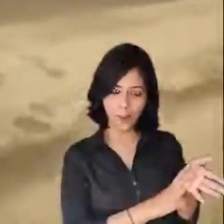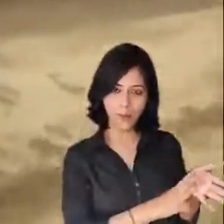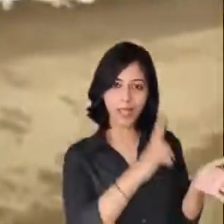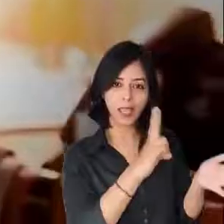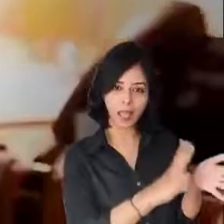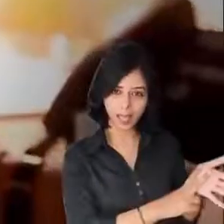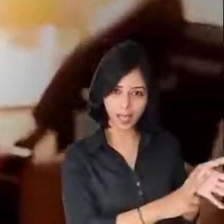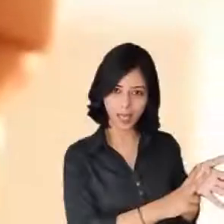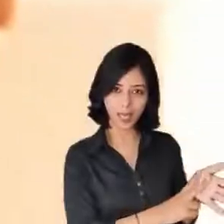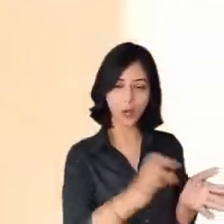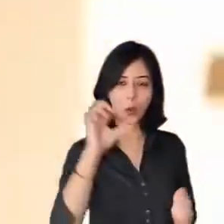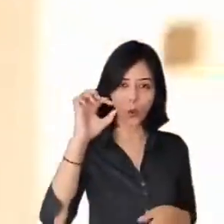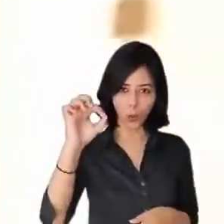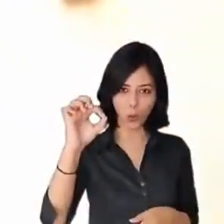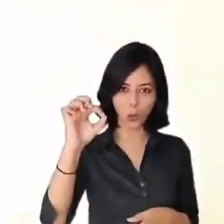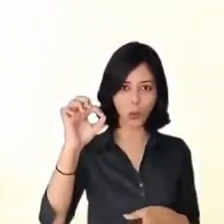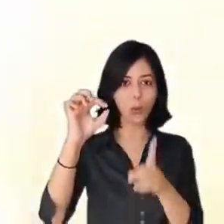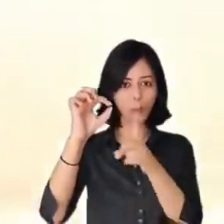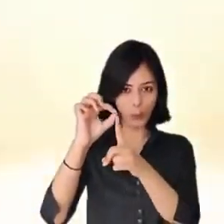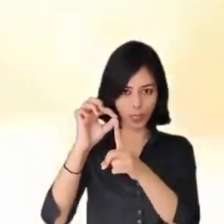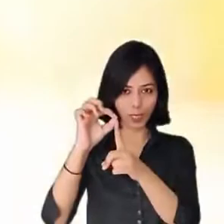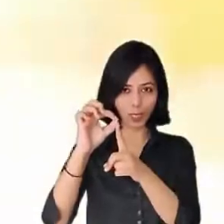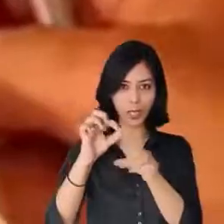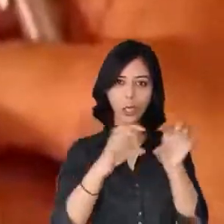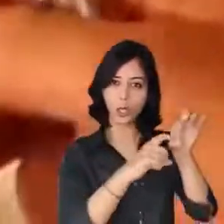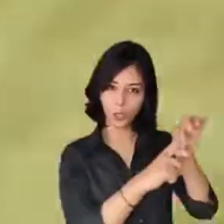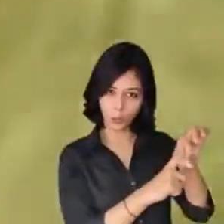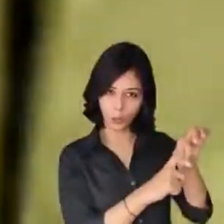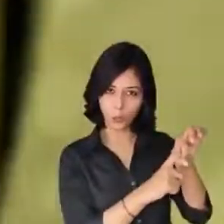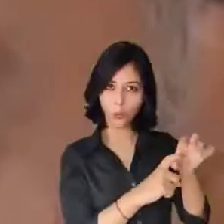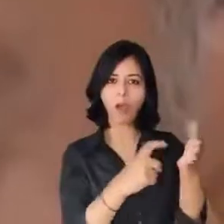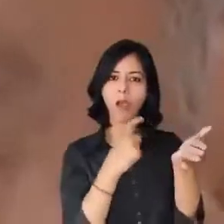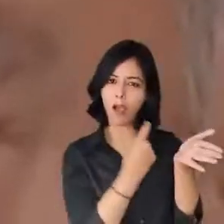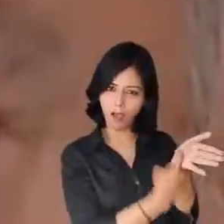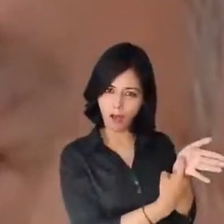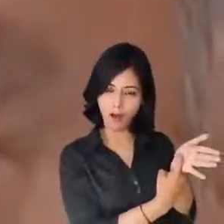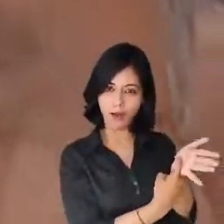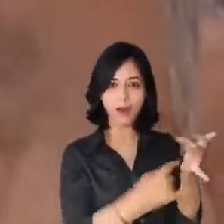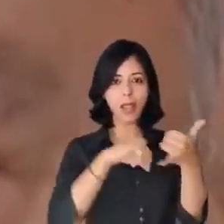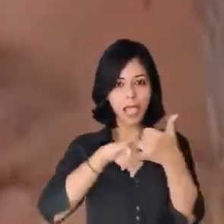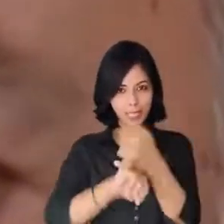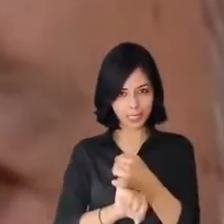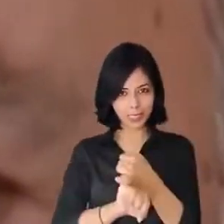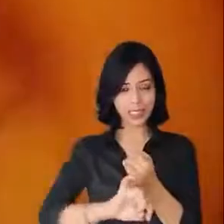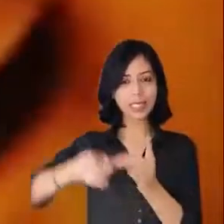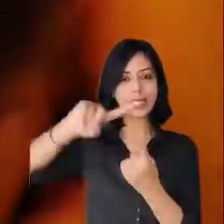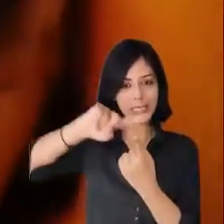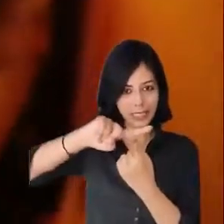Latz también se dio cuenta de que el caso, que había tenido desconcertada a la policía... Ya conseguimos un testigo del